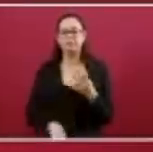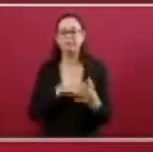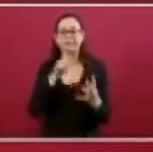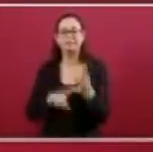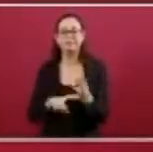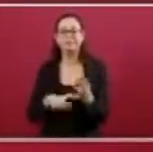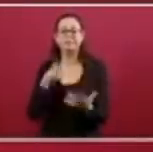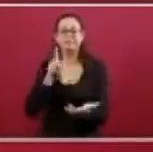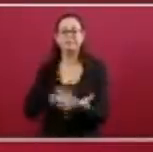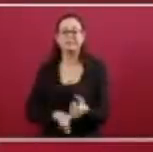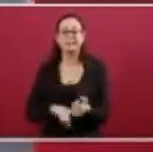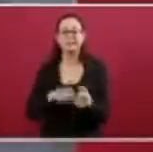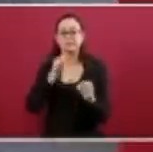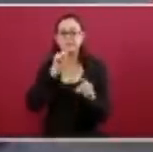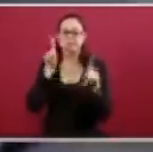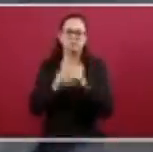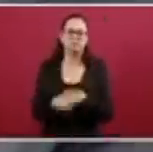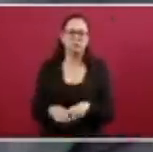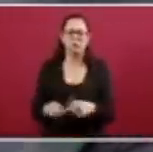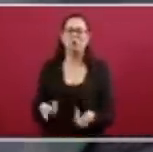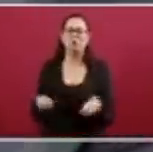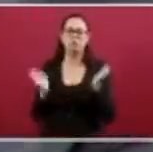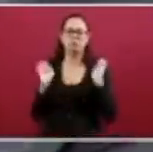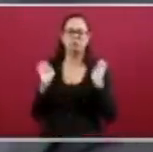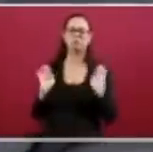huachicol en lujos